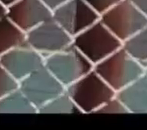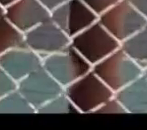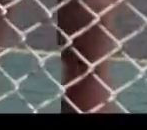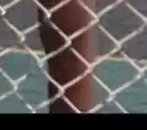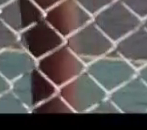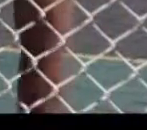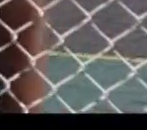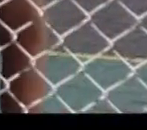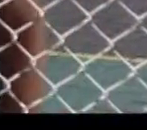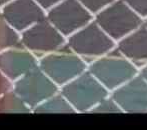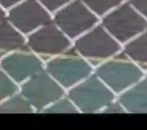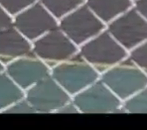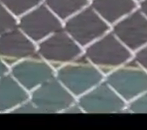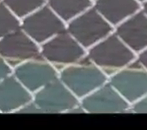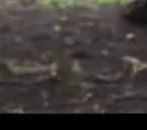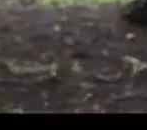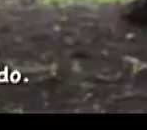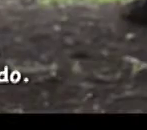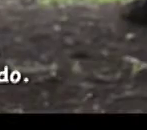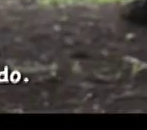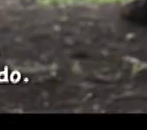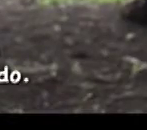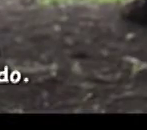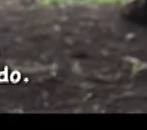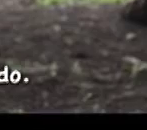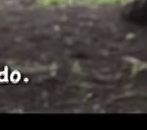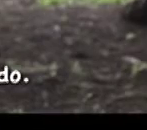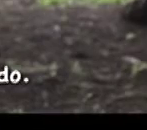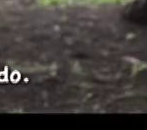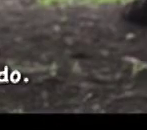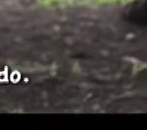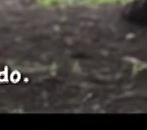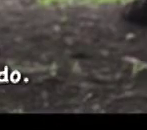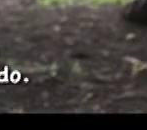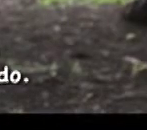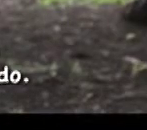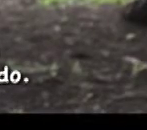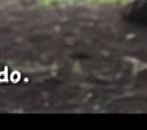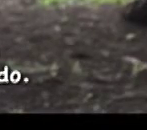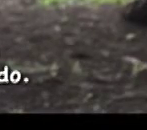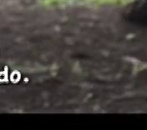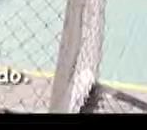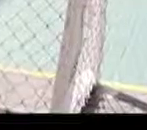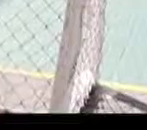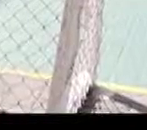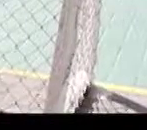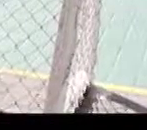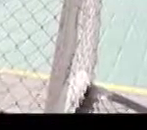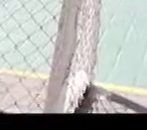A veces hay cosas que otros hacen que yo quisiera poder hacer y que no puedo.